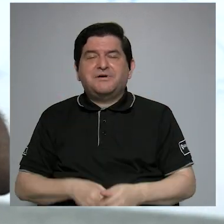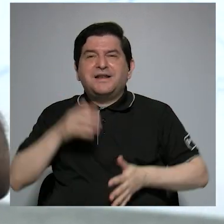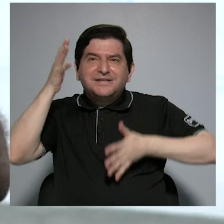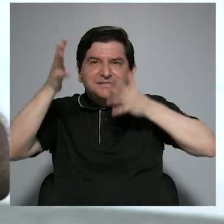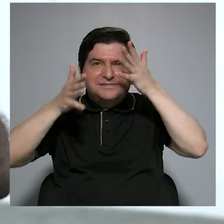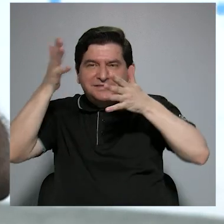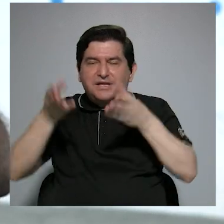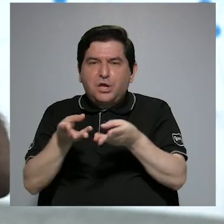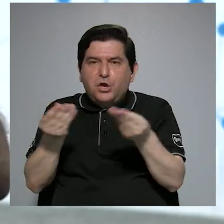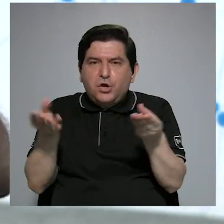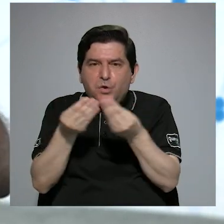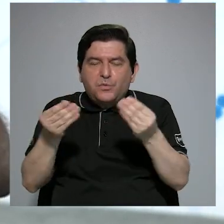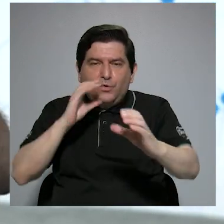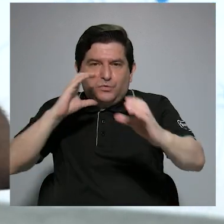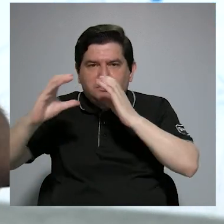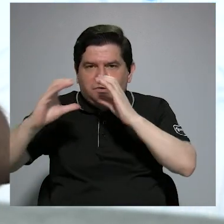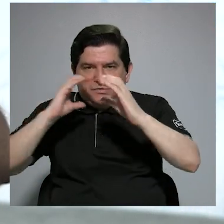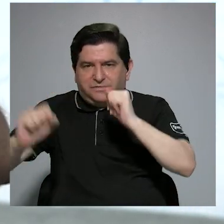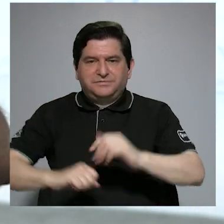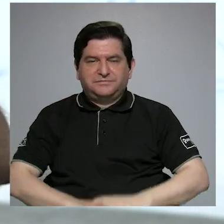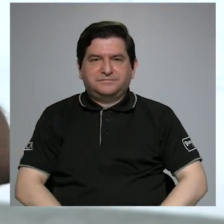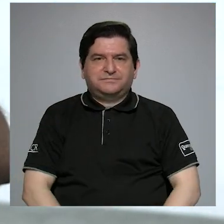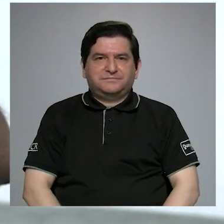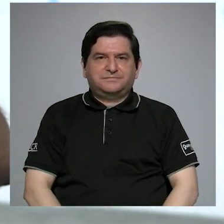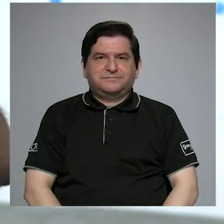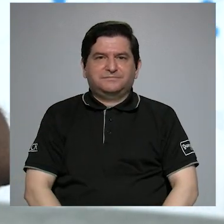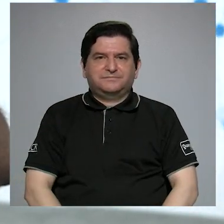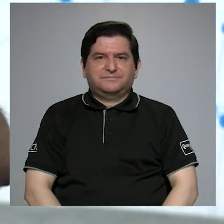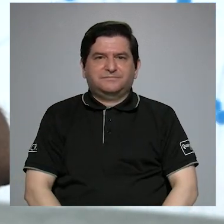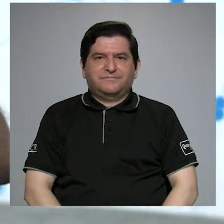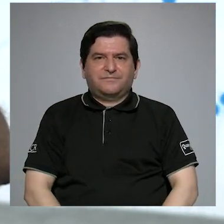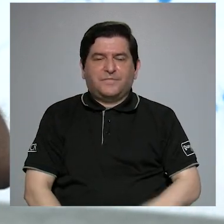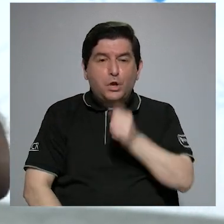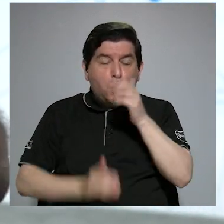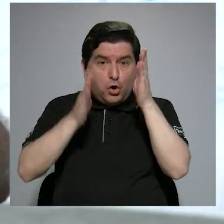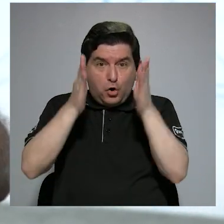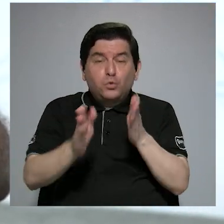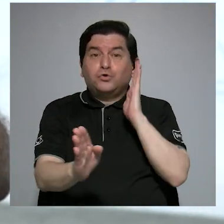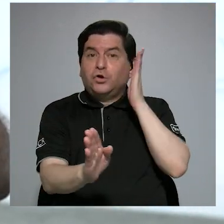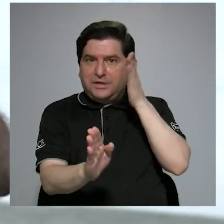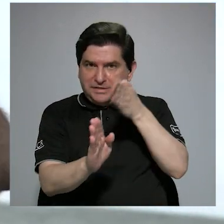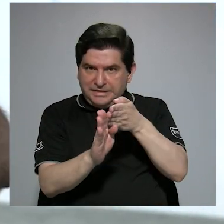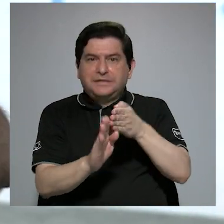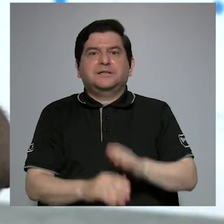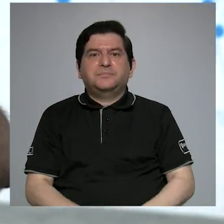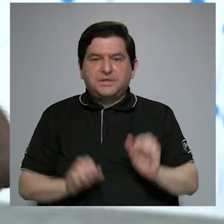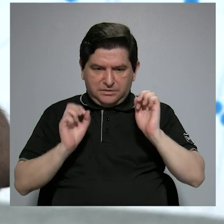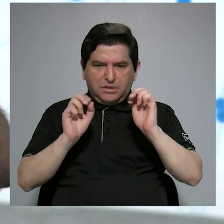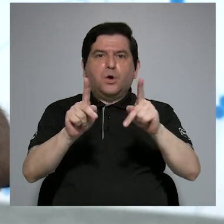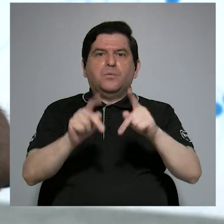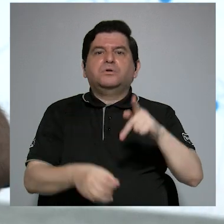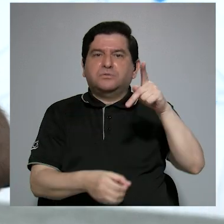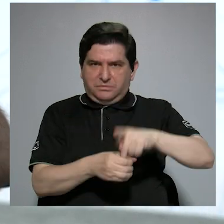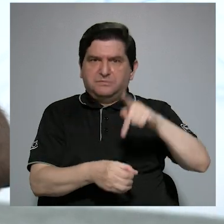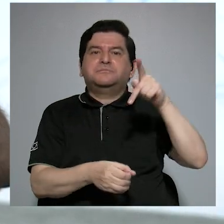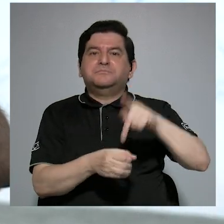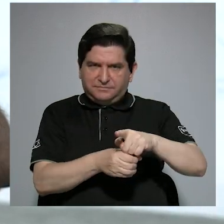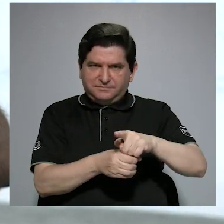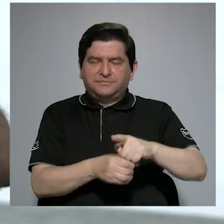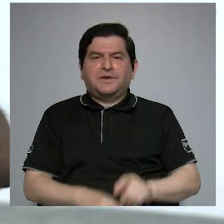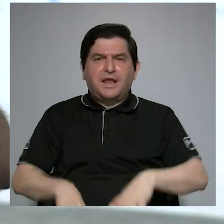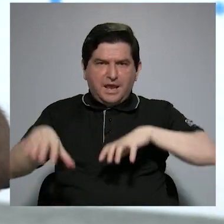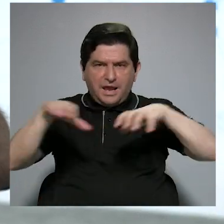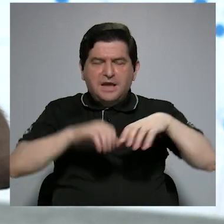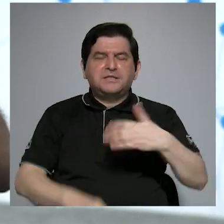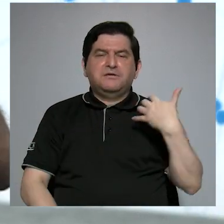concentrados en la creatividad o en la producción de comunicación, y los locutores directamente han tenido la oportunidad de